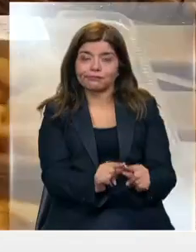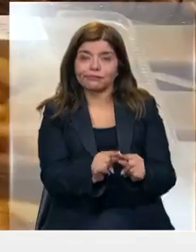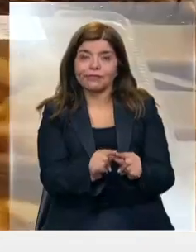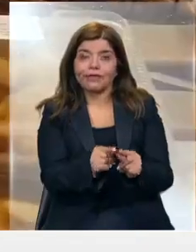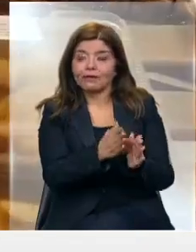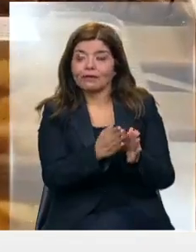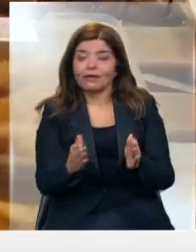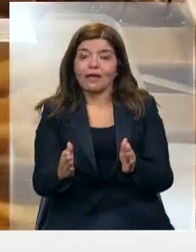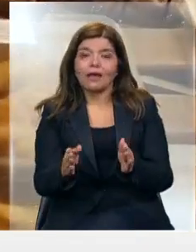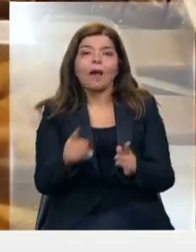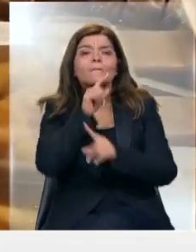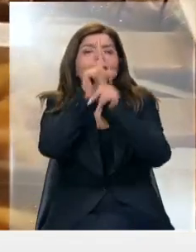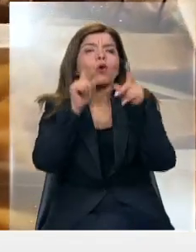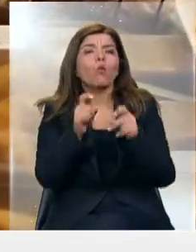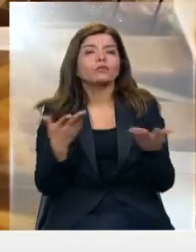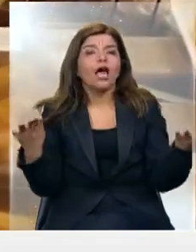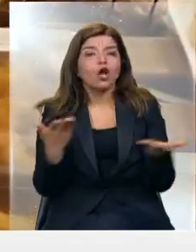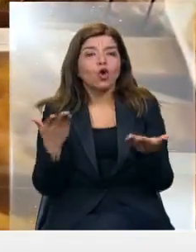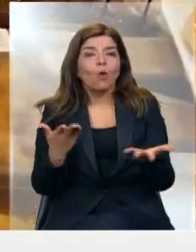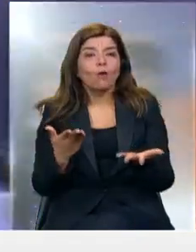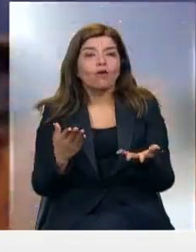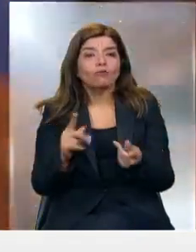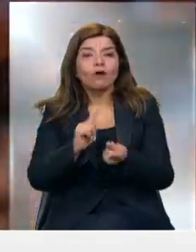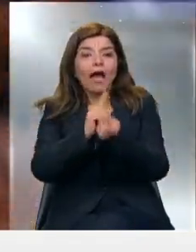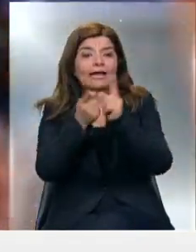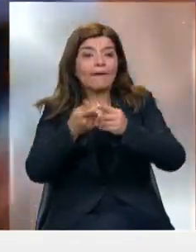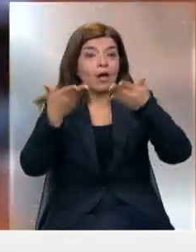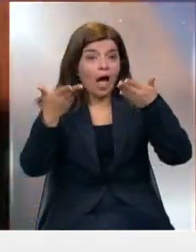y la gran pregunta es cómo cambiará.